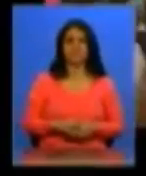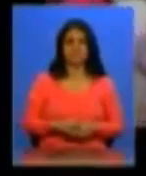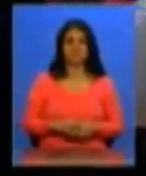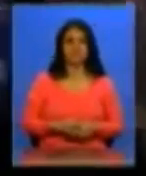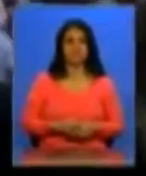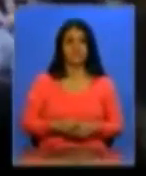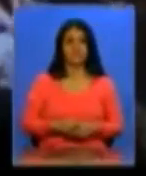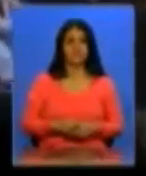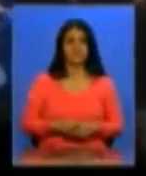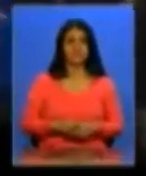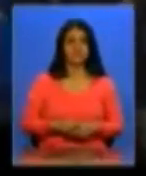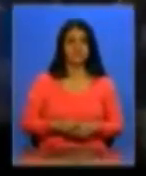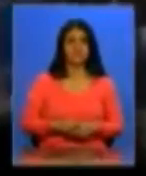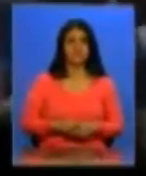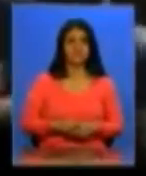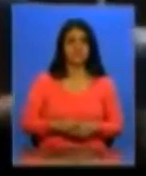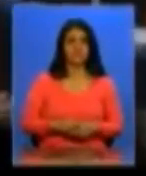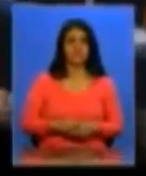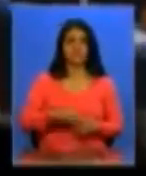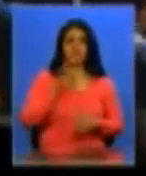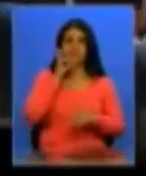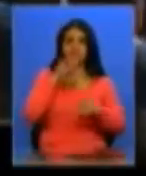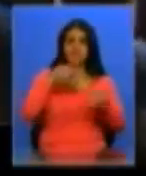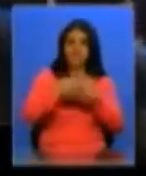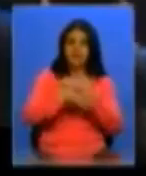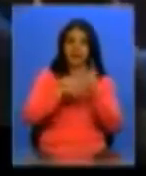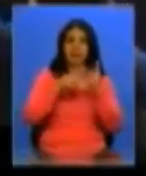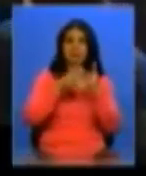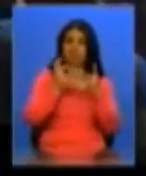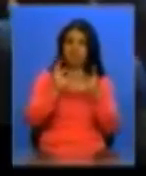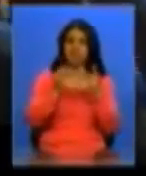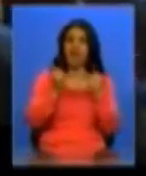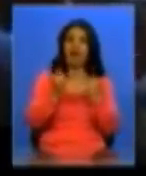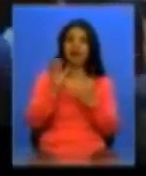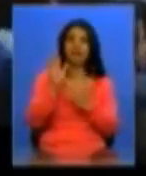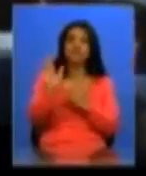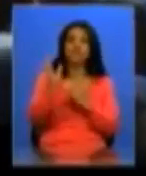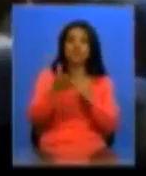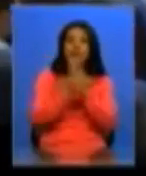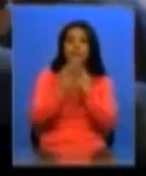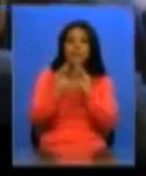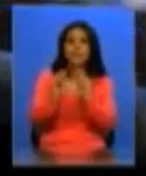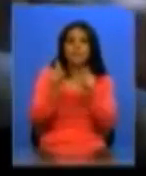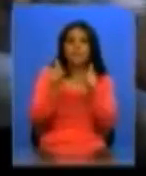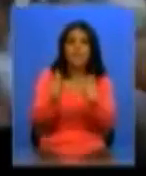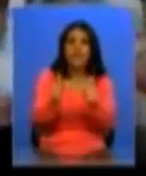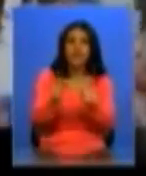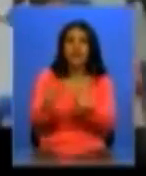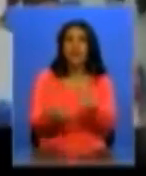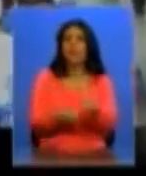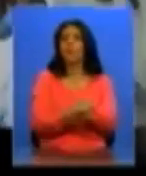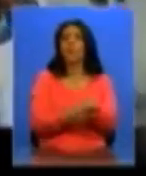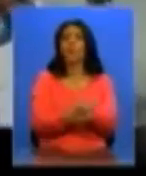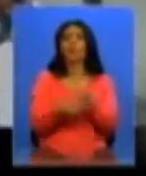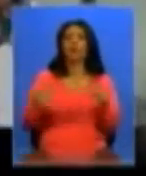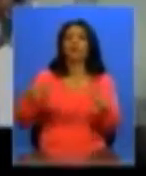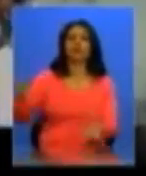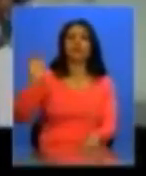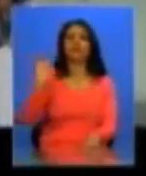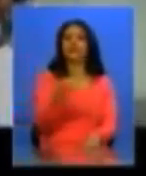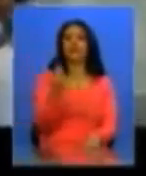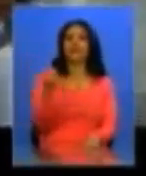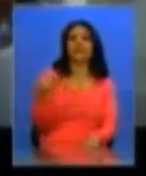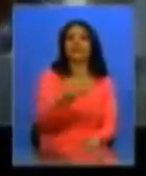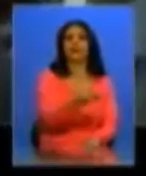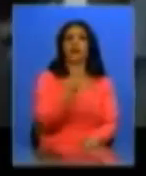sistema universitario, el examen de ingreso, etcétera. Ahora, en base a la meritocracia, en base a la palanca, a los sorteos, a la suerte, a la